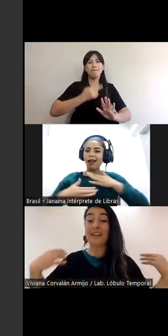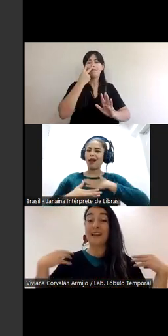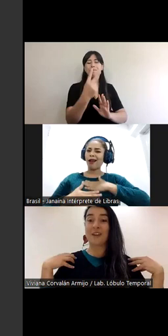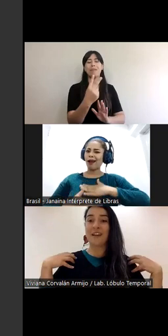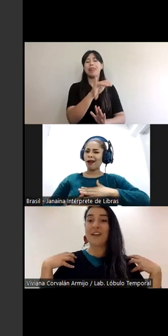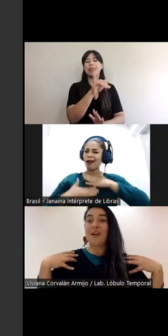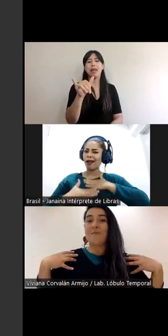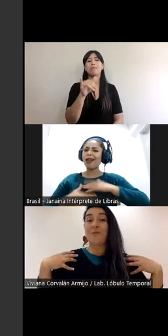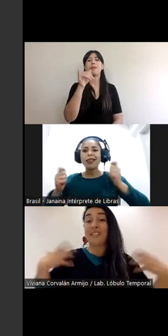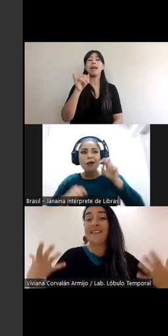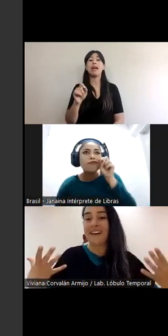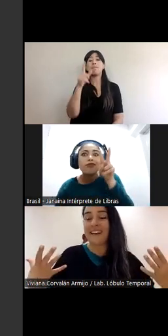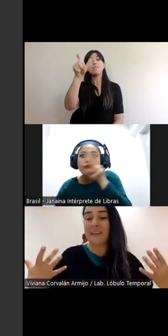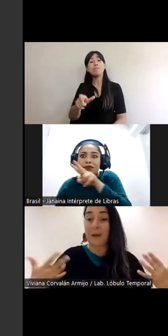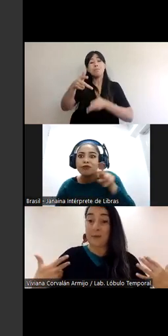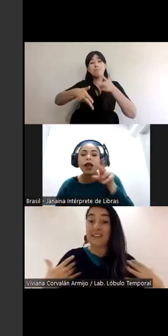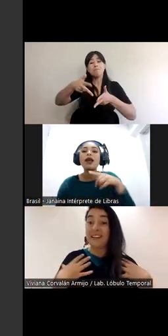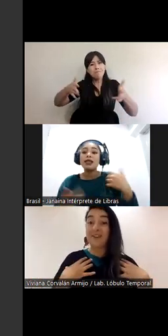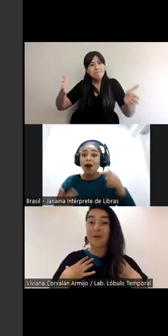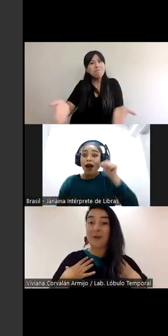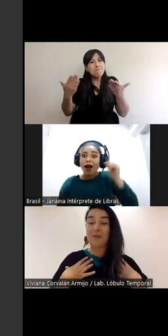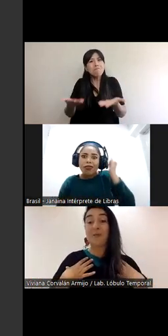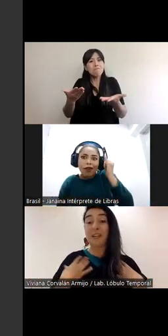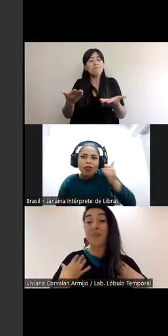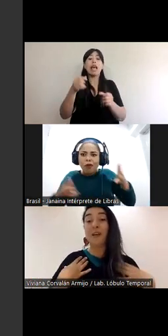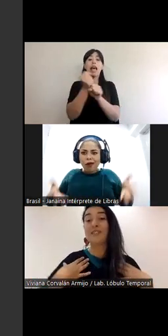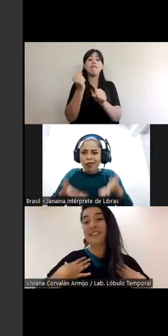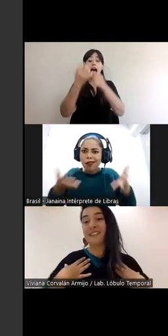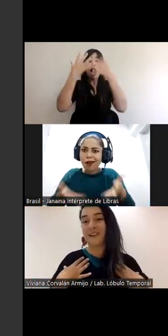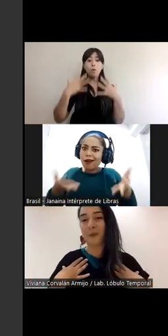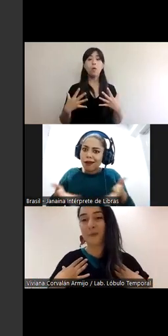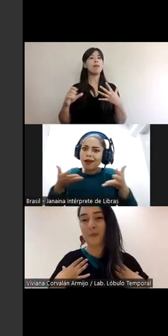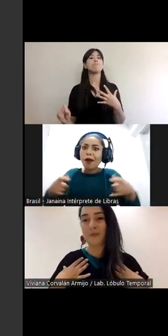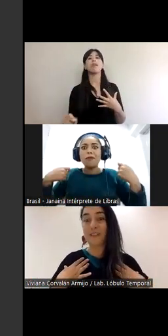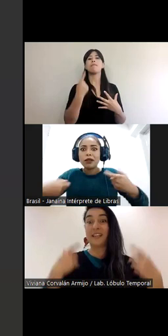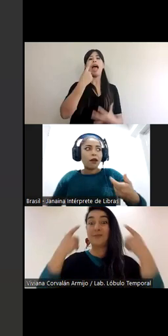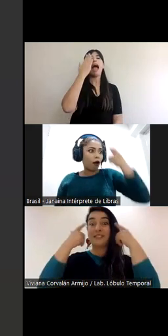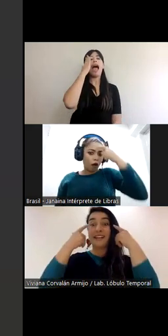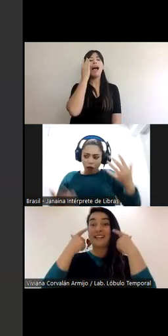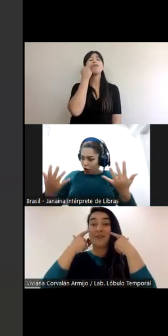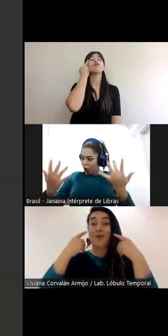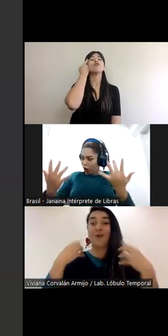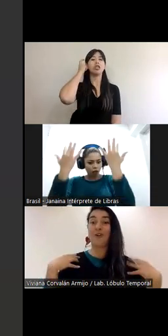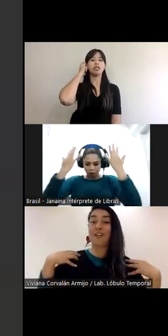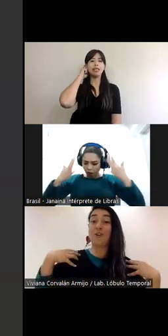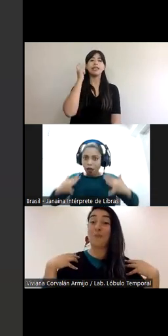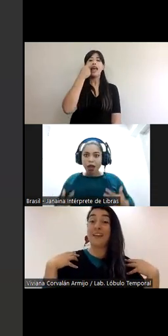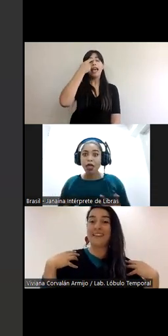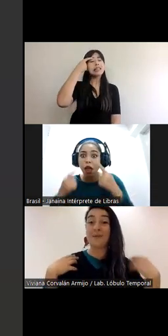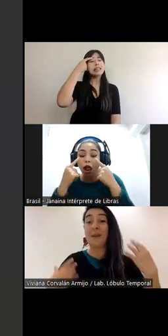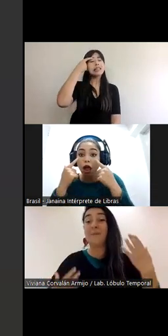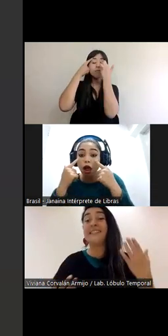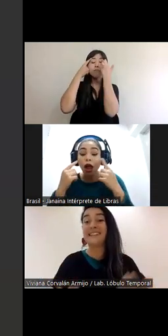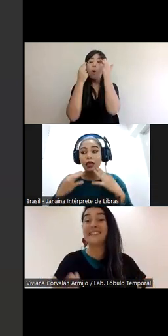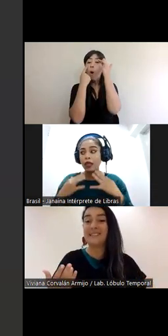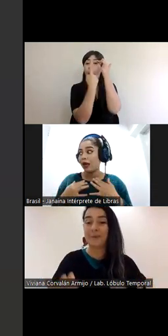nuestra narradora motiva a que para poder trabajar con el cuerpo tenemos que tomar conciencia del cuerpo. Entonces tenemos cejas, ojos, y copien, y